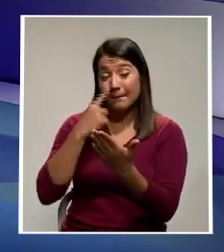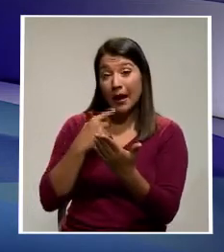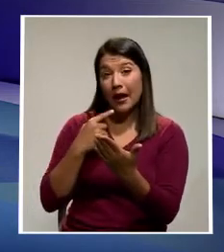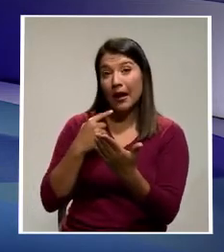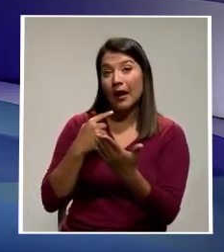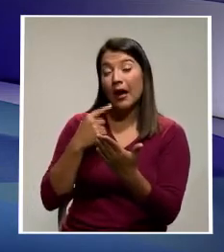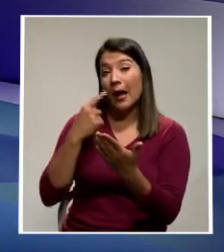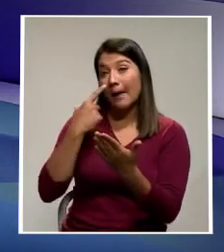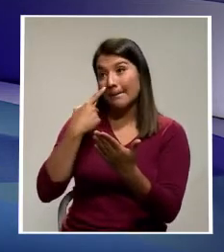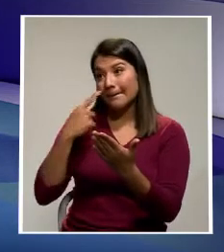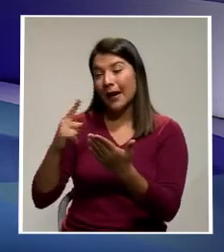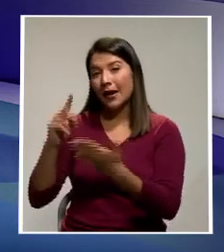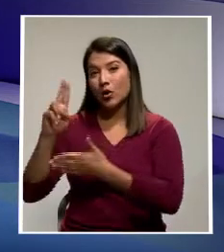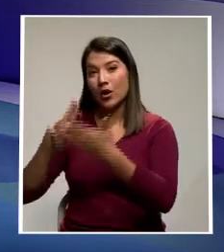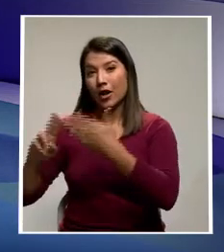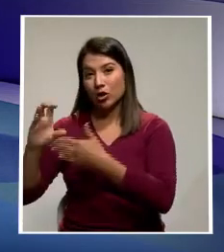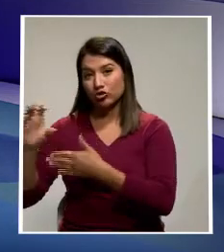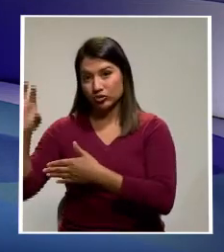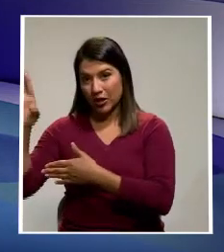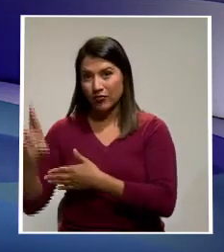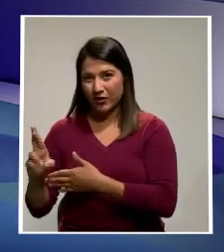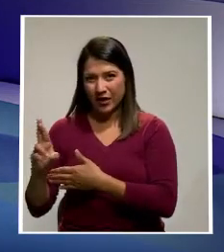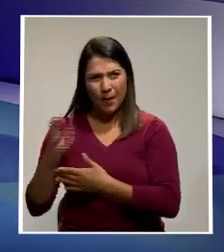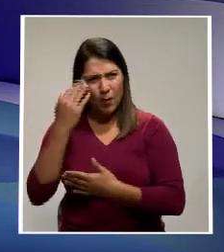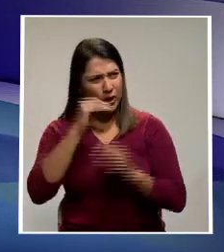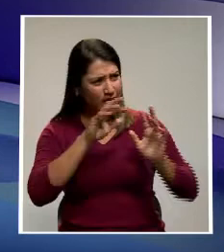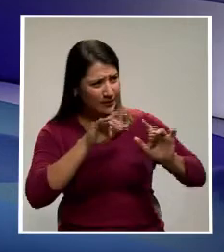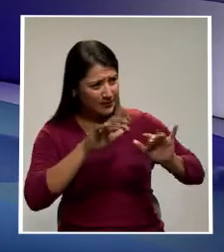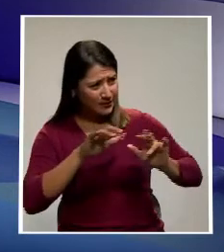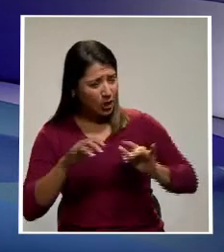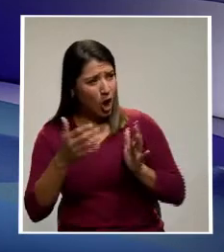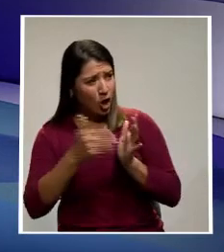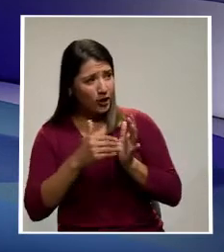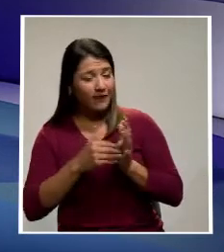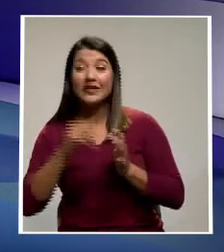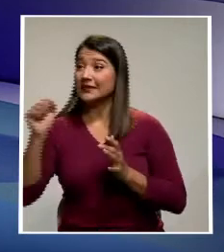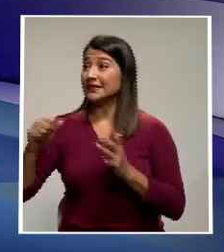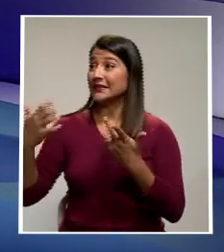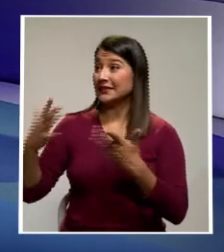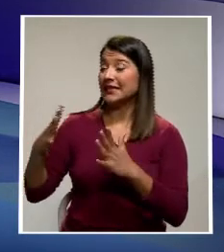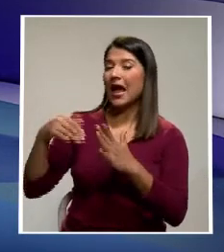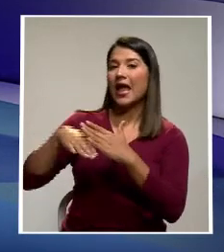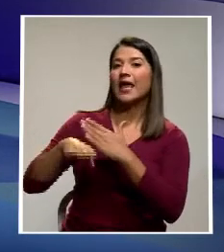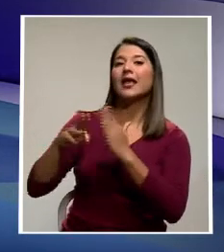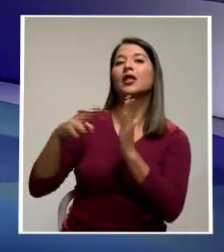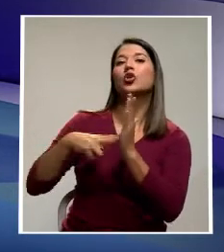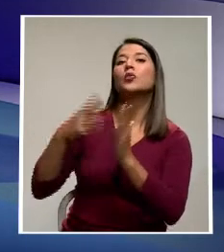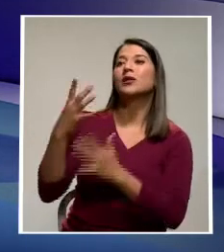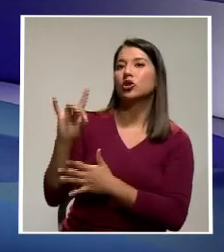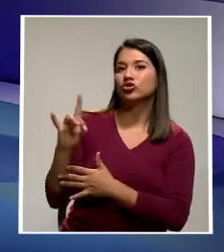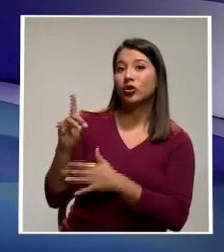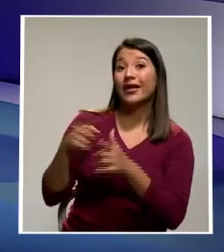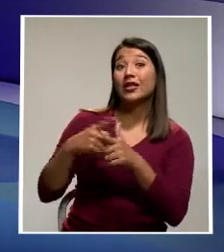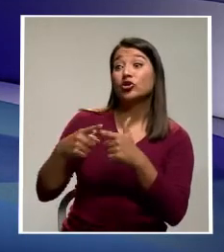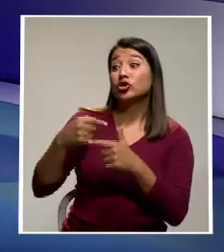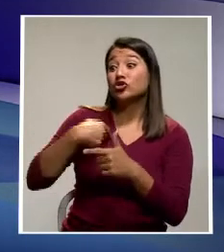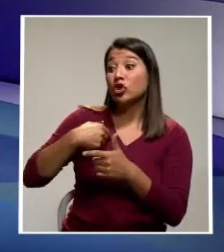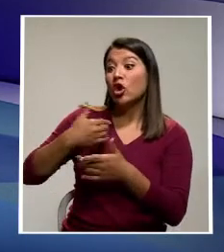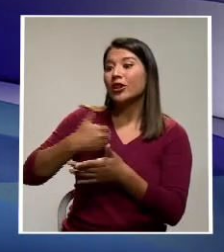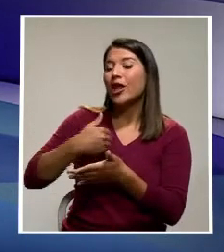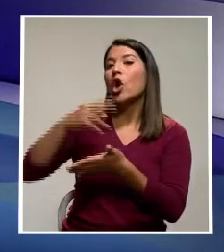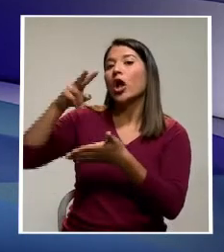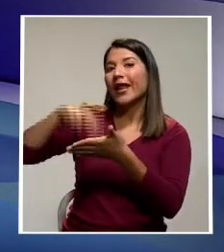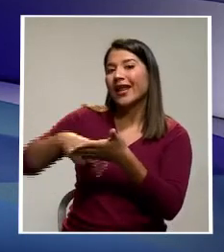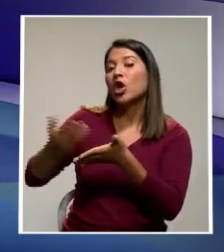reeditar? Se reeditó para el centenario en el Ajá. 2018, y también los libros de la editorial Costa Rica de papá, y los tengo que leer.